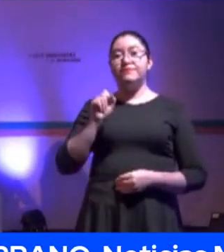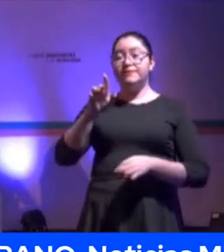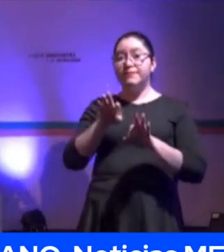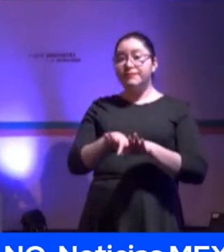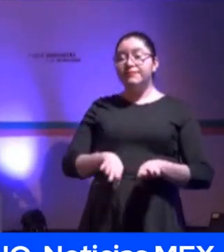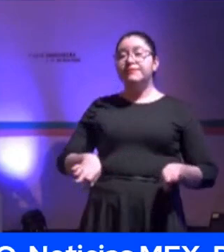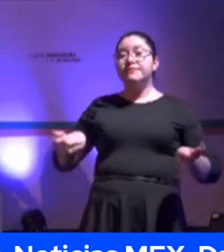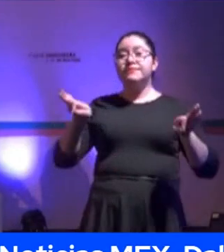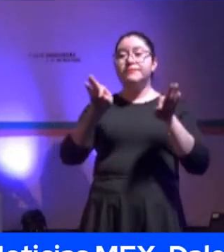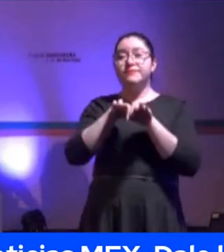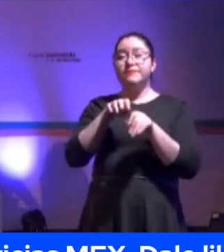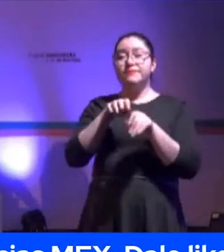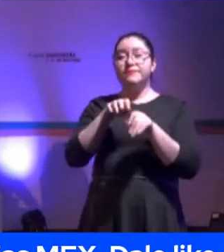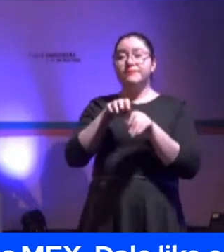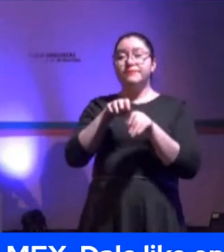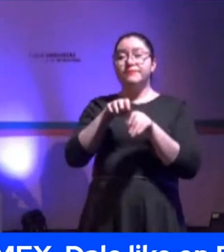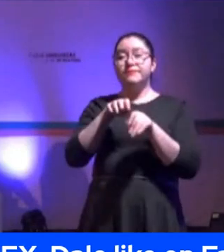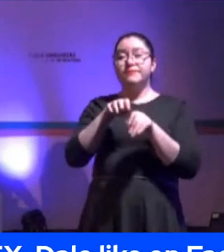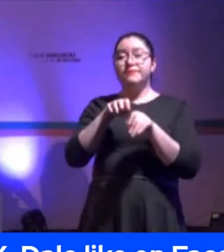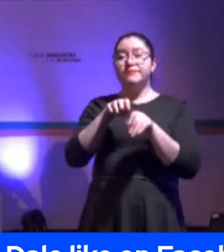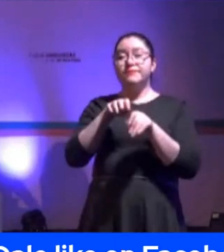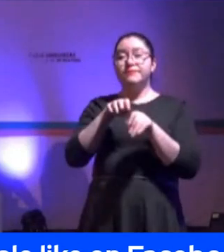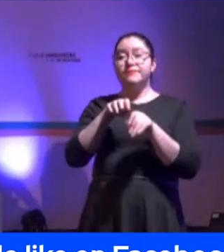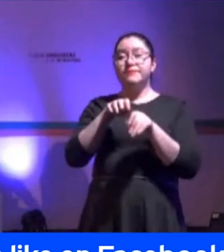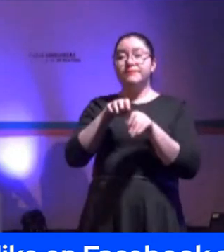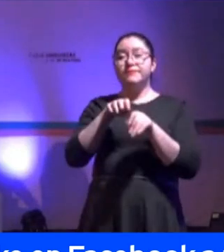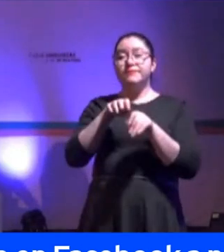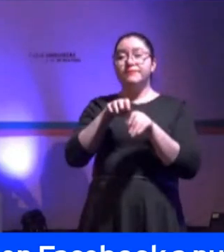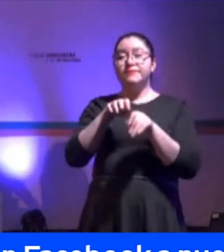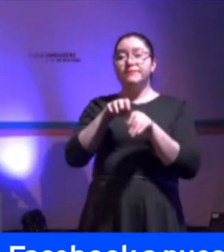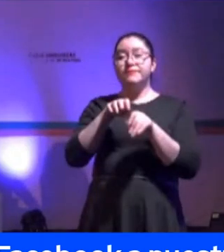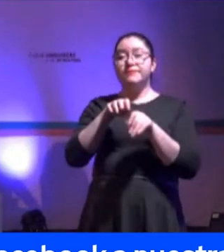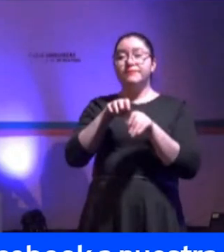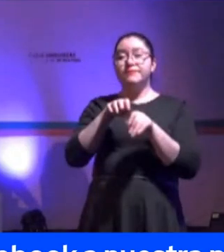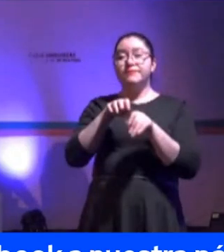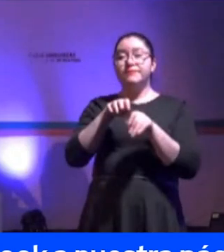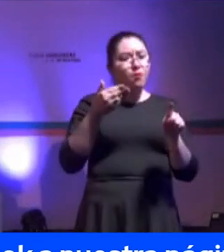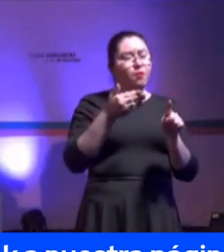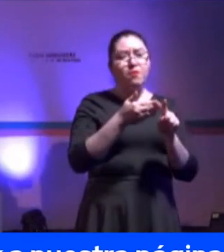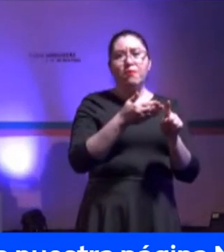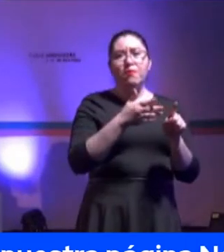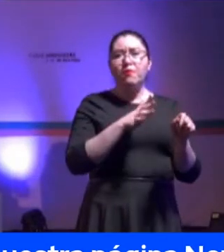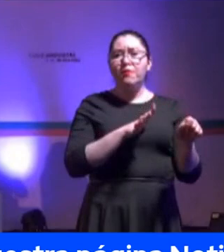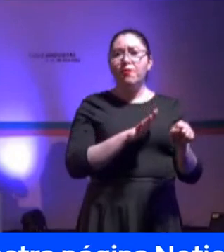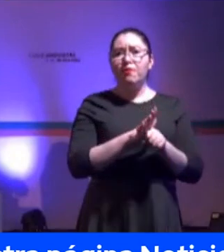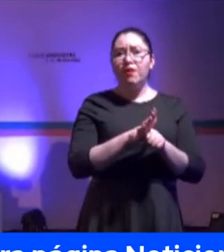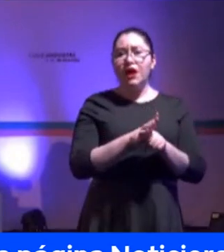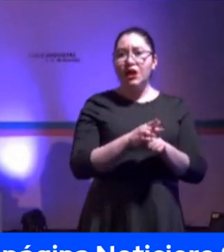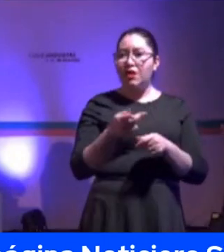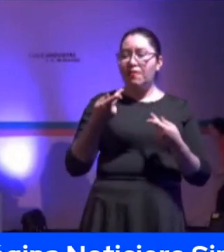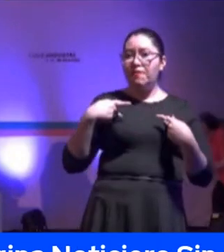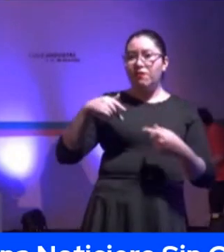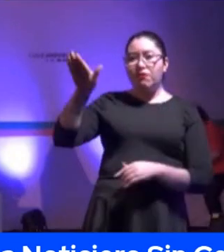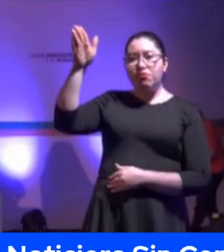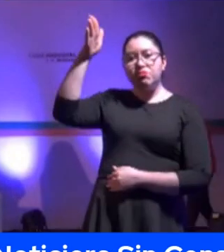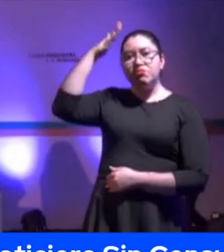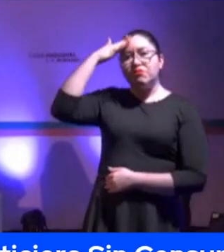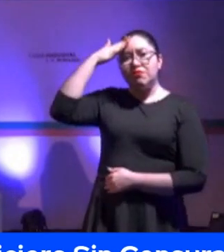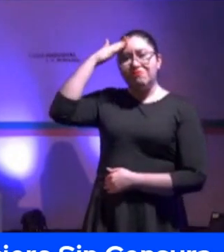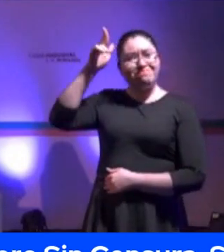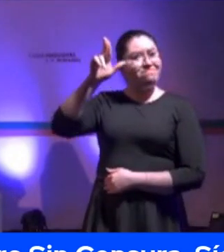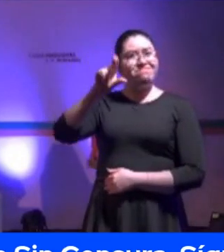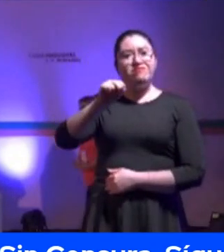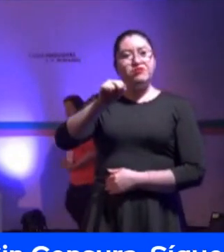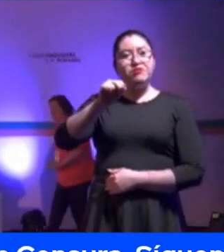es importante decirles que el compromiso del periodismo no debe de ser con el poder. Que habíamos periodistas en este